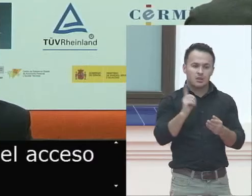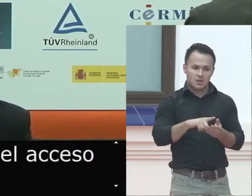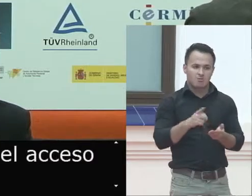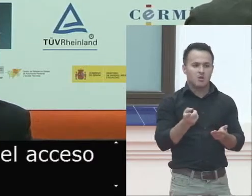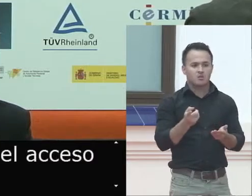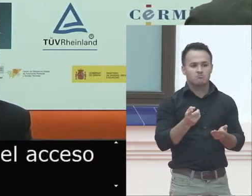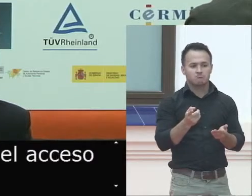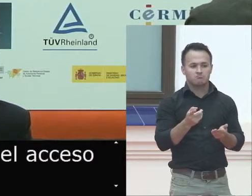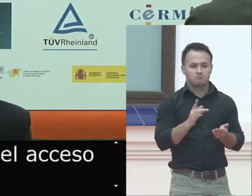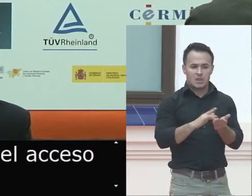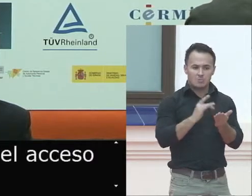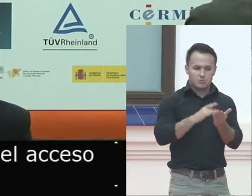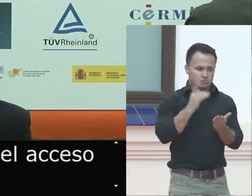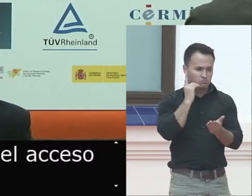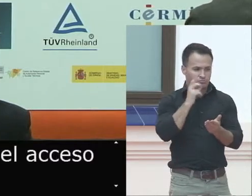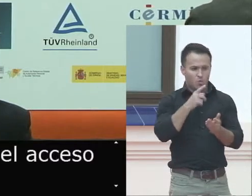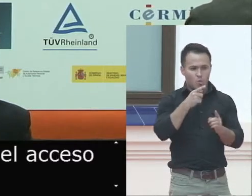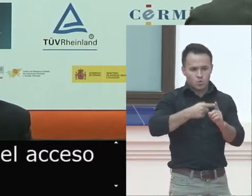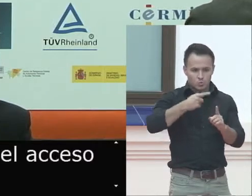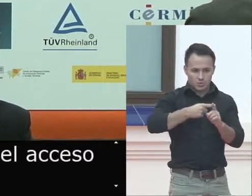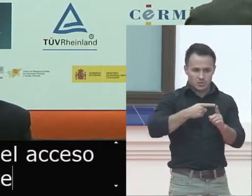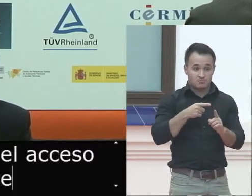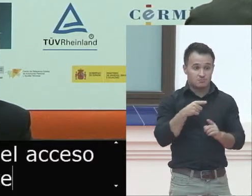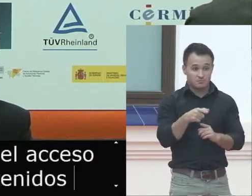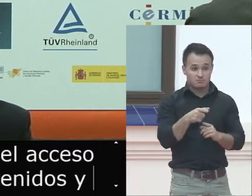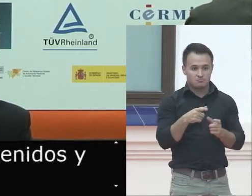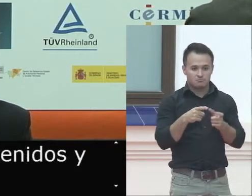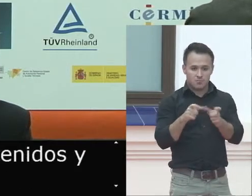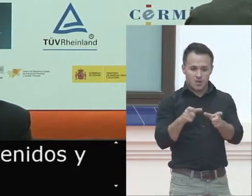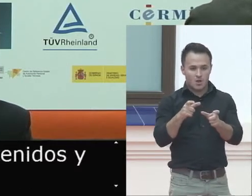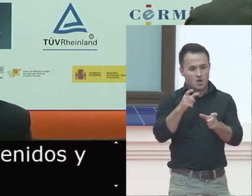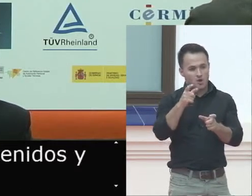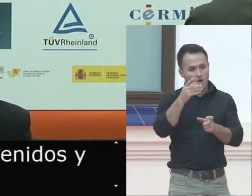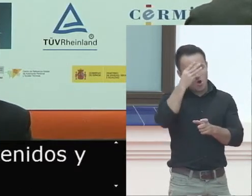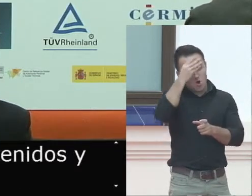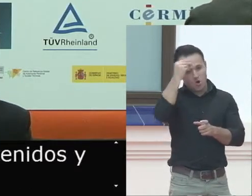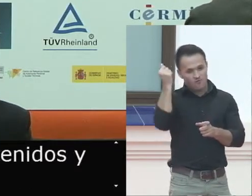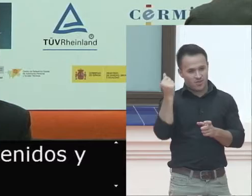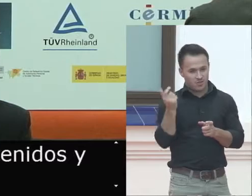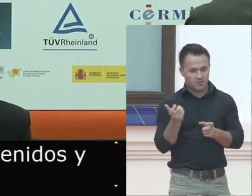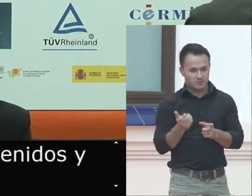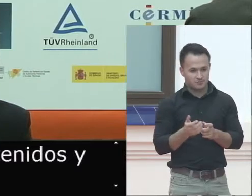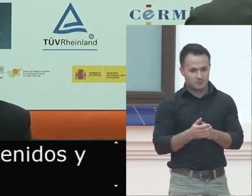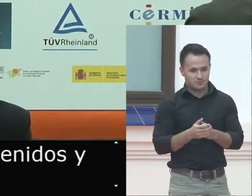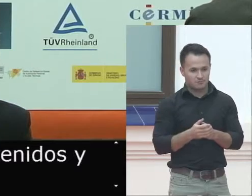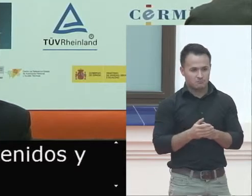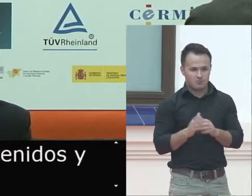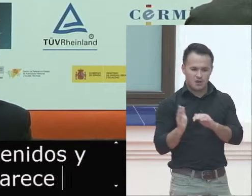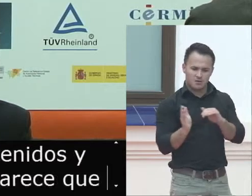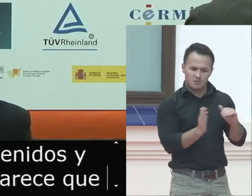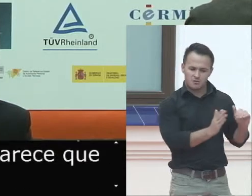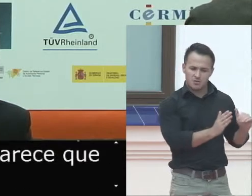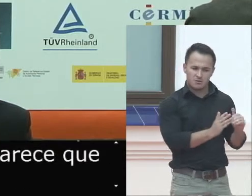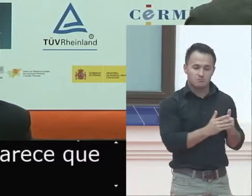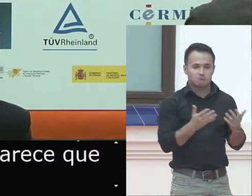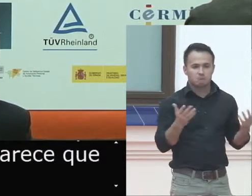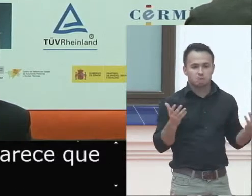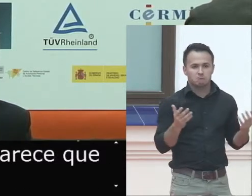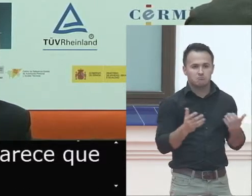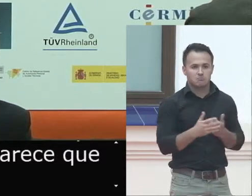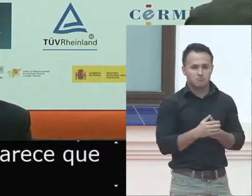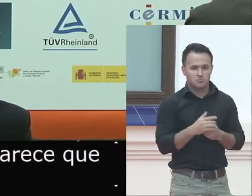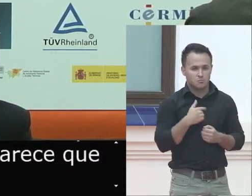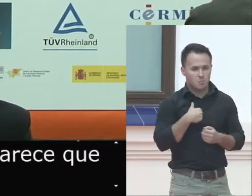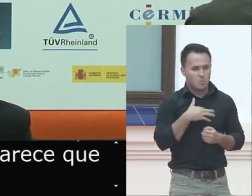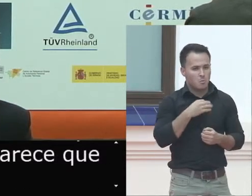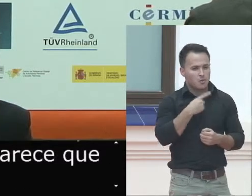contenidos, que me parece que está empezando a ser la gran parte olvidada de la tecnología. Por lo demás, pues mira, yo